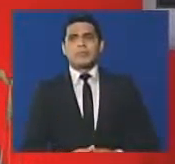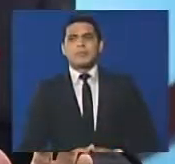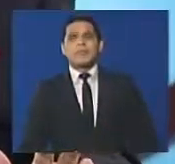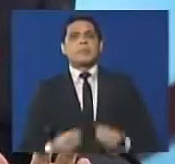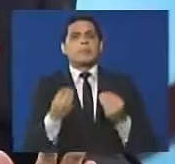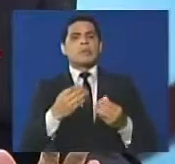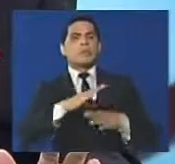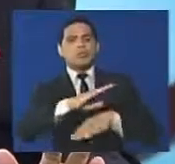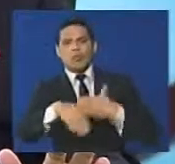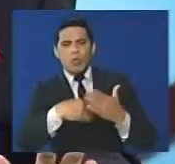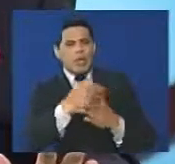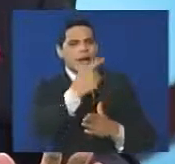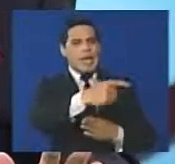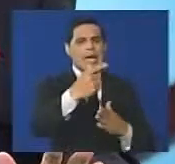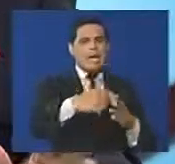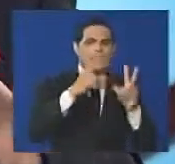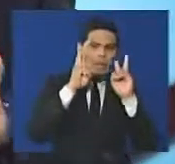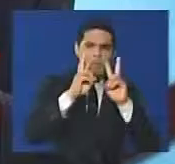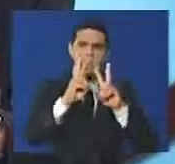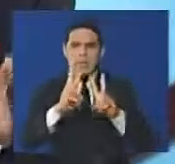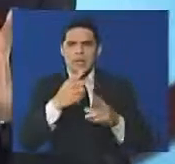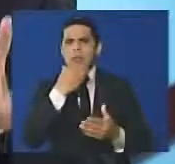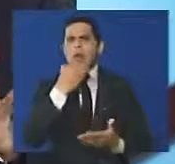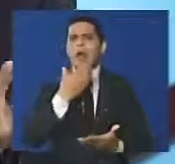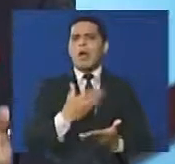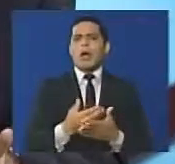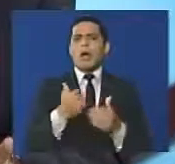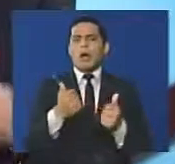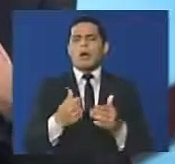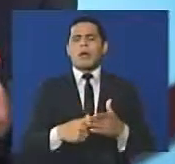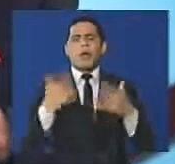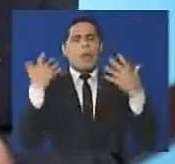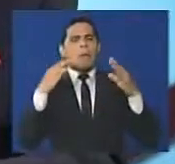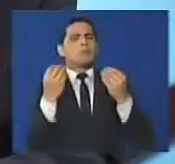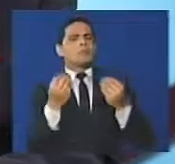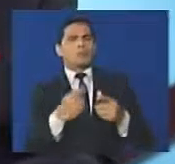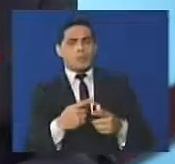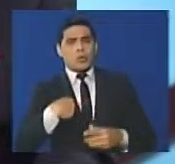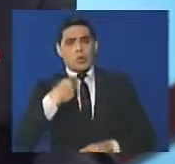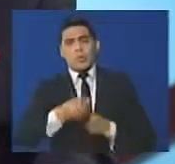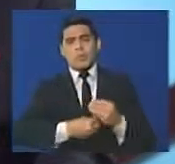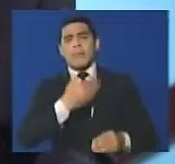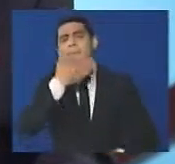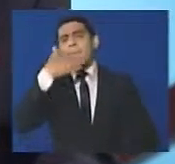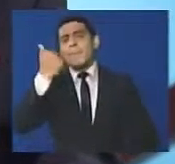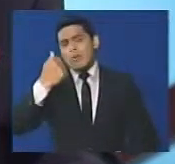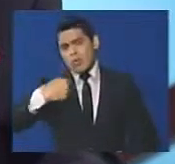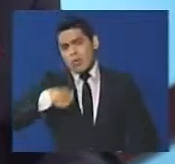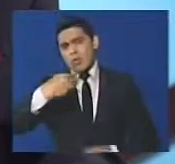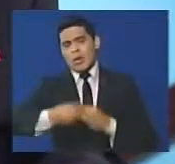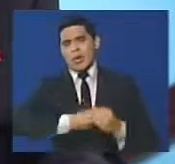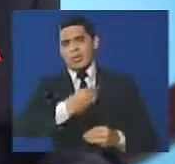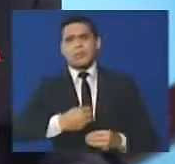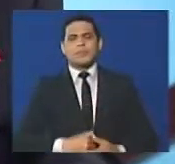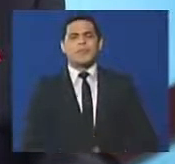teatro abajo, todo el mundo, de verdad, fue uno de los mejores conciertos que yo he hecho allá en Belarus.